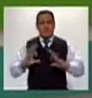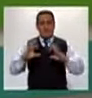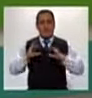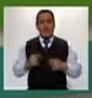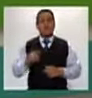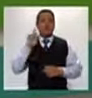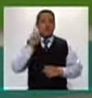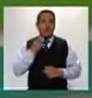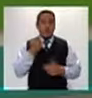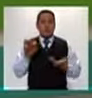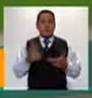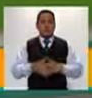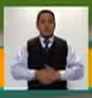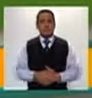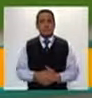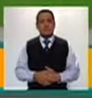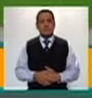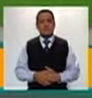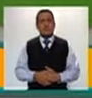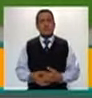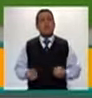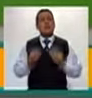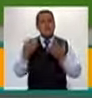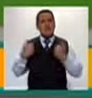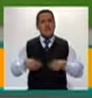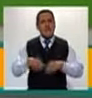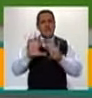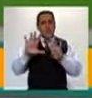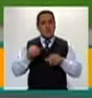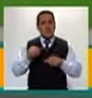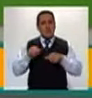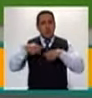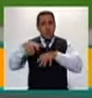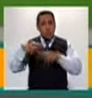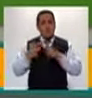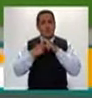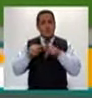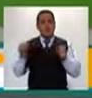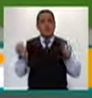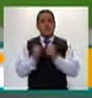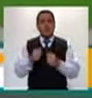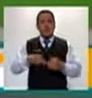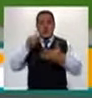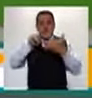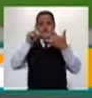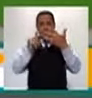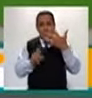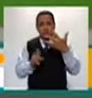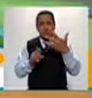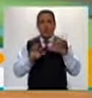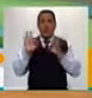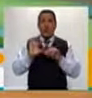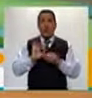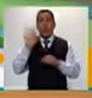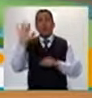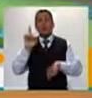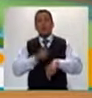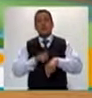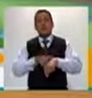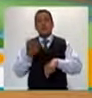auditiva por ejemplo y ya el 9 de julio estaría empezando con el censo o es otra fecha